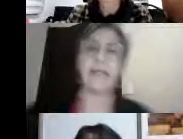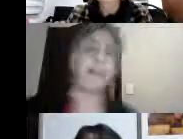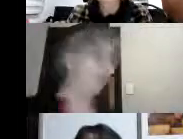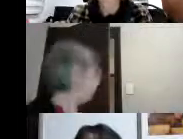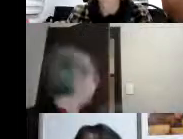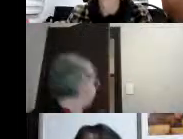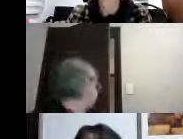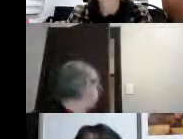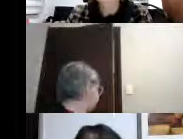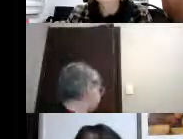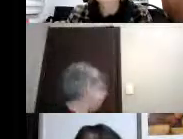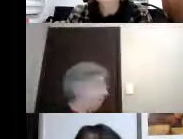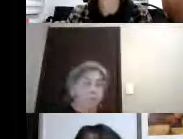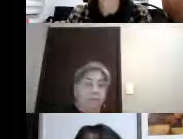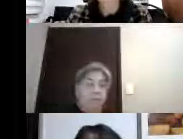¿Ahí la ven?